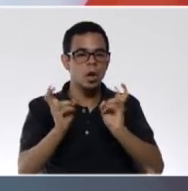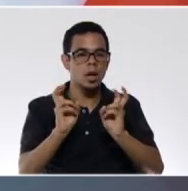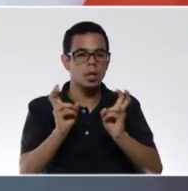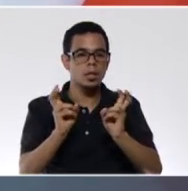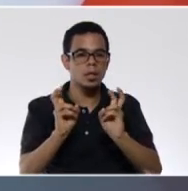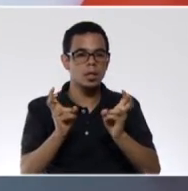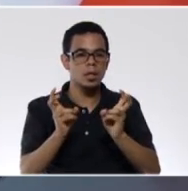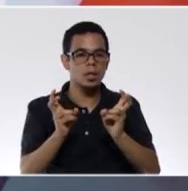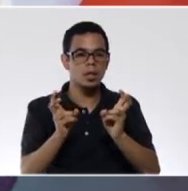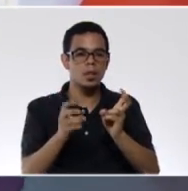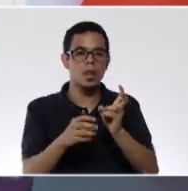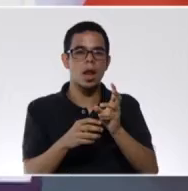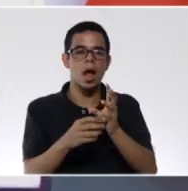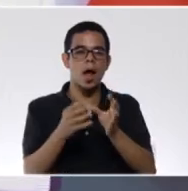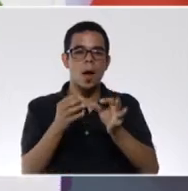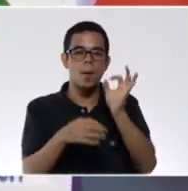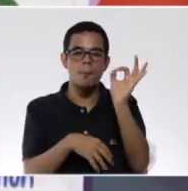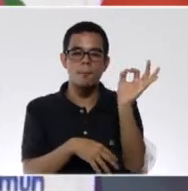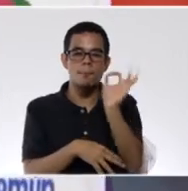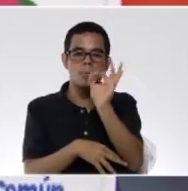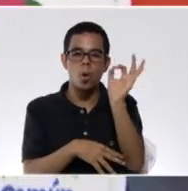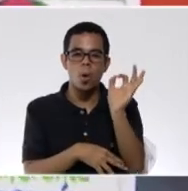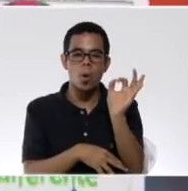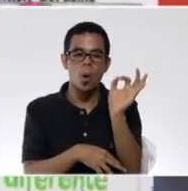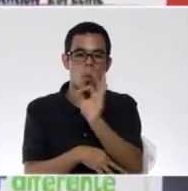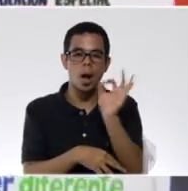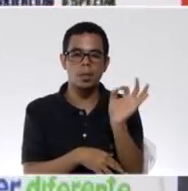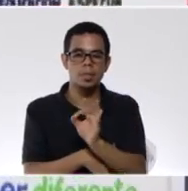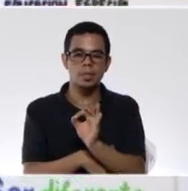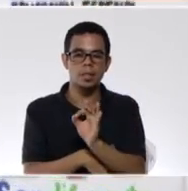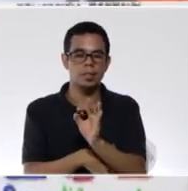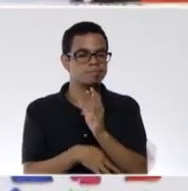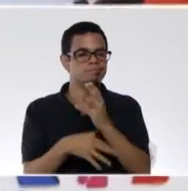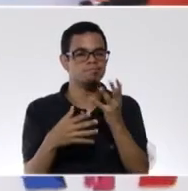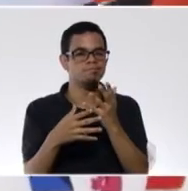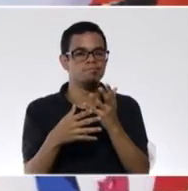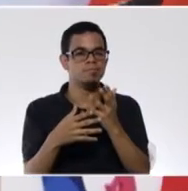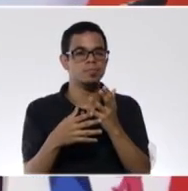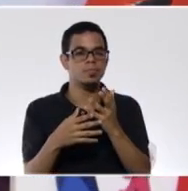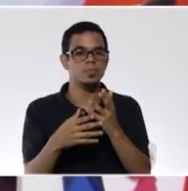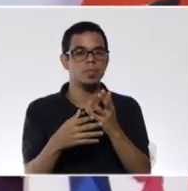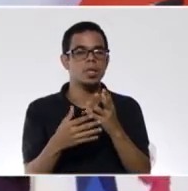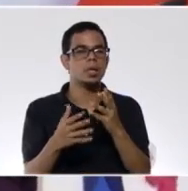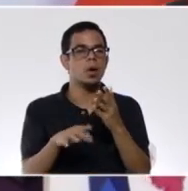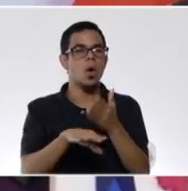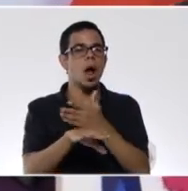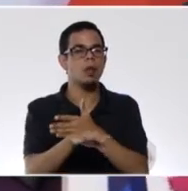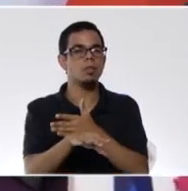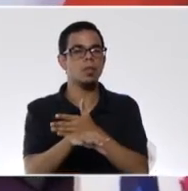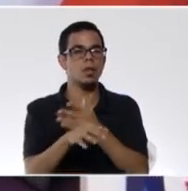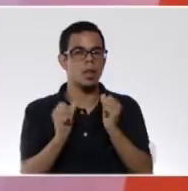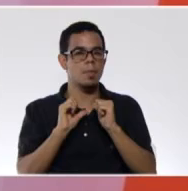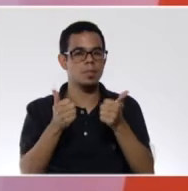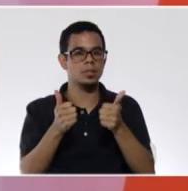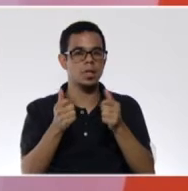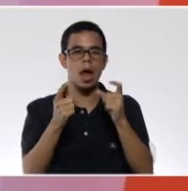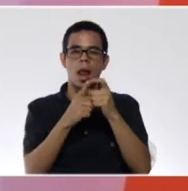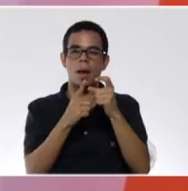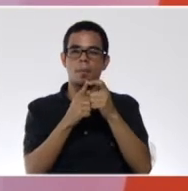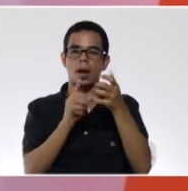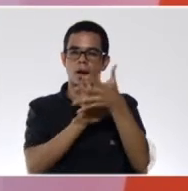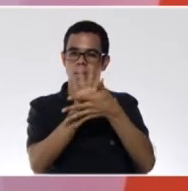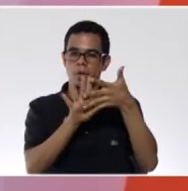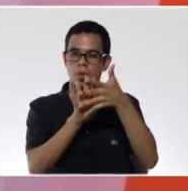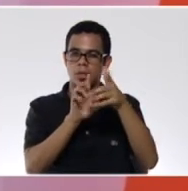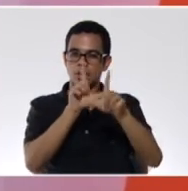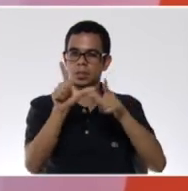relacionado a la probabilidad. Eliseti, ¿y qué te parece si antes de avanzar le damos primero al televidente las palabras claves en lengua de